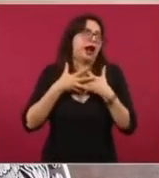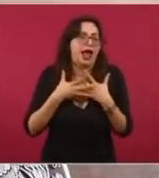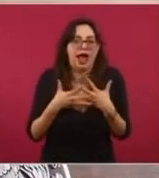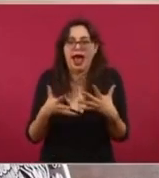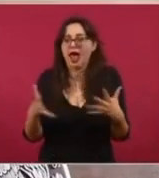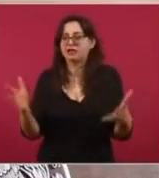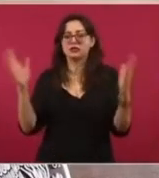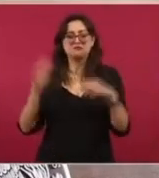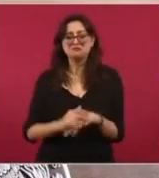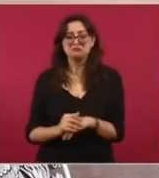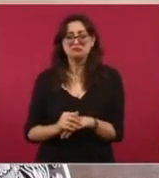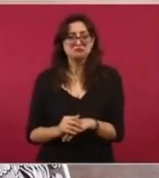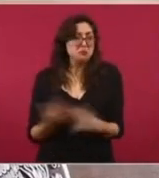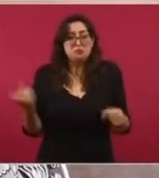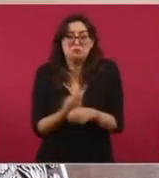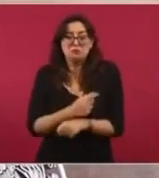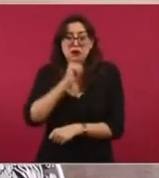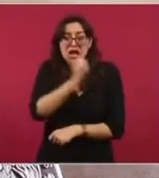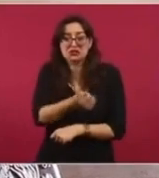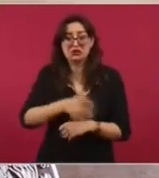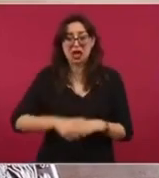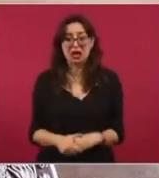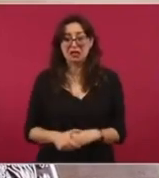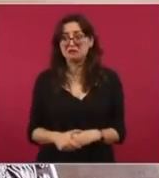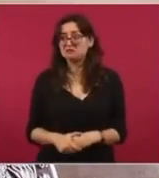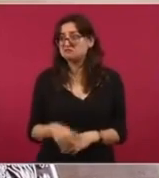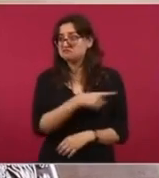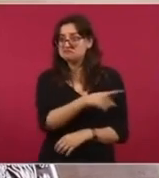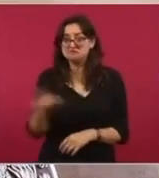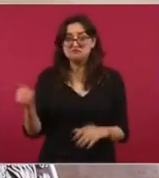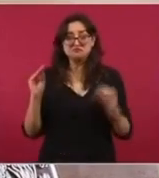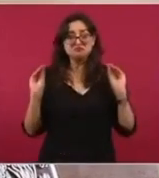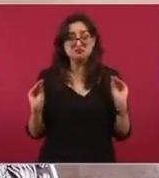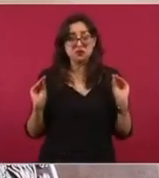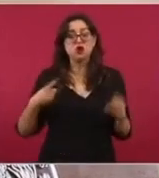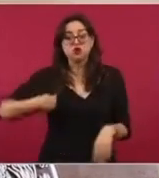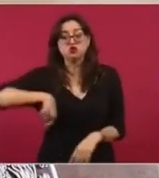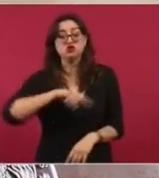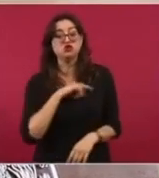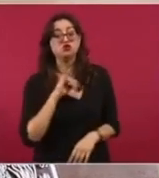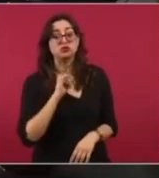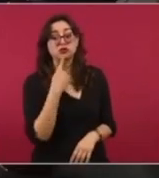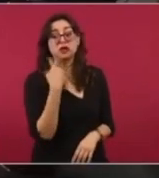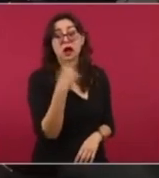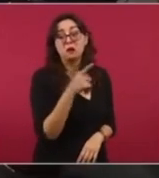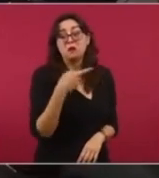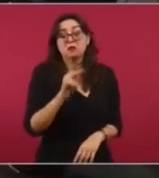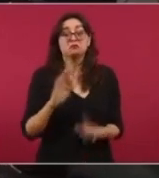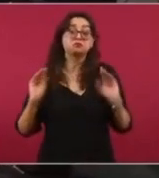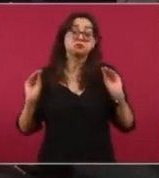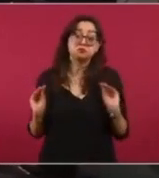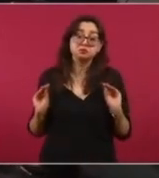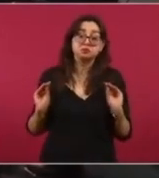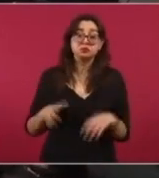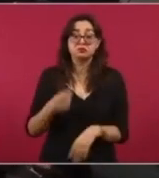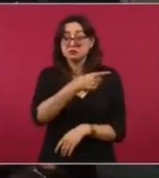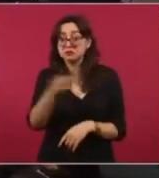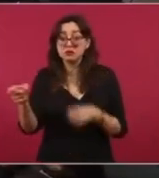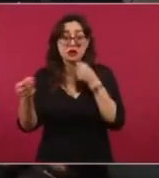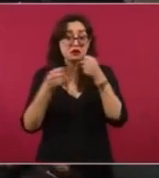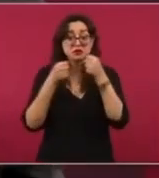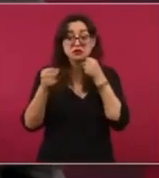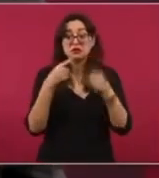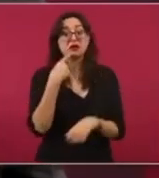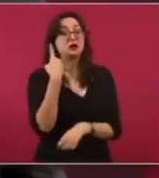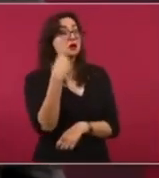y no se quejó nadie, nada más nosotros. Claro. O sea, los periodistas no.